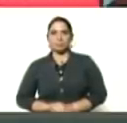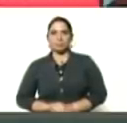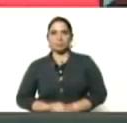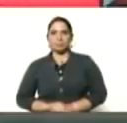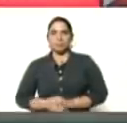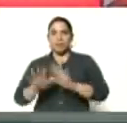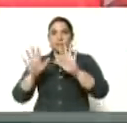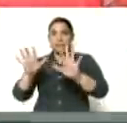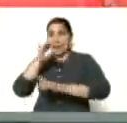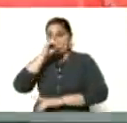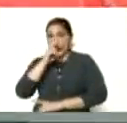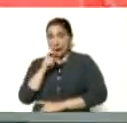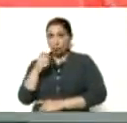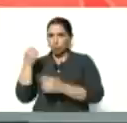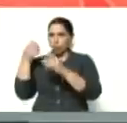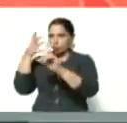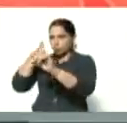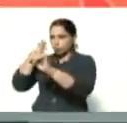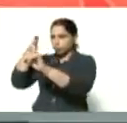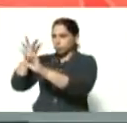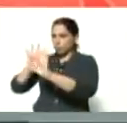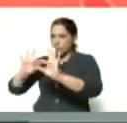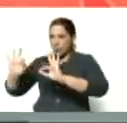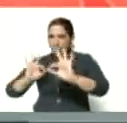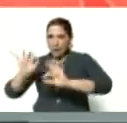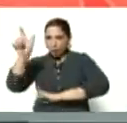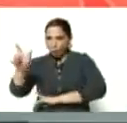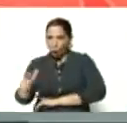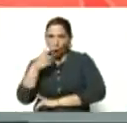10 años, más de 10 años.